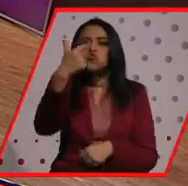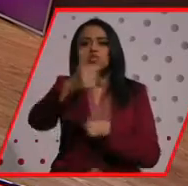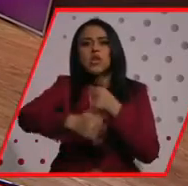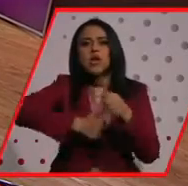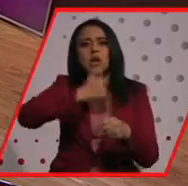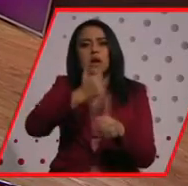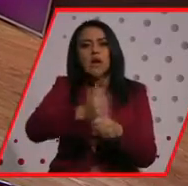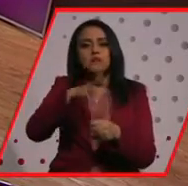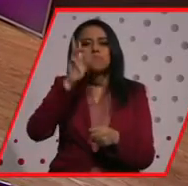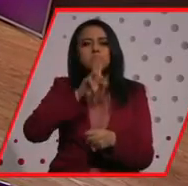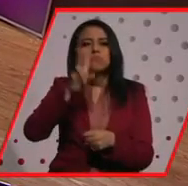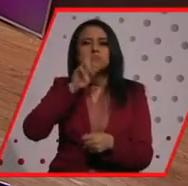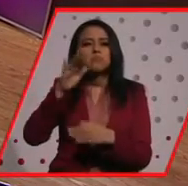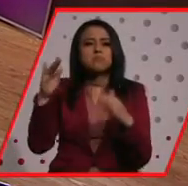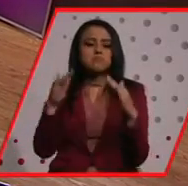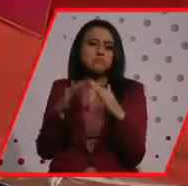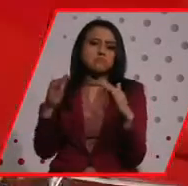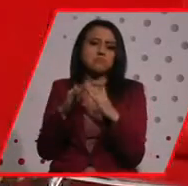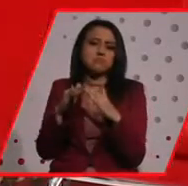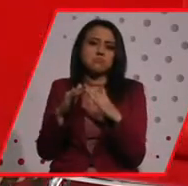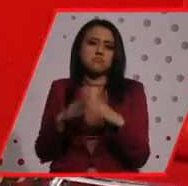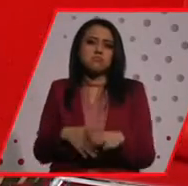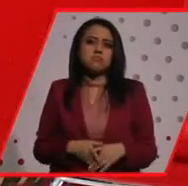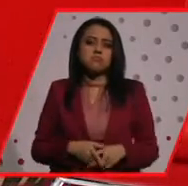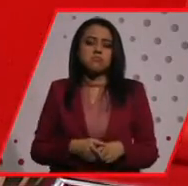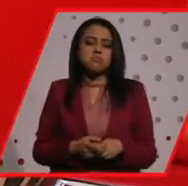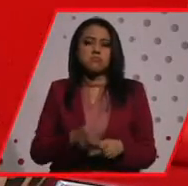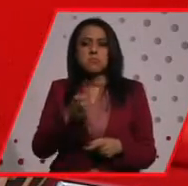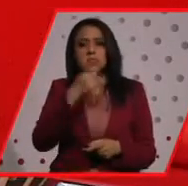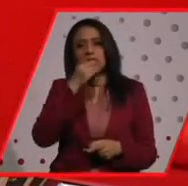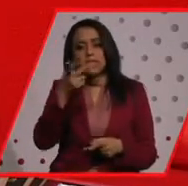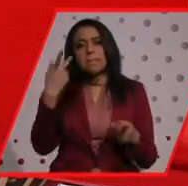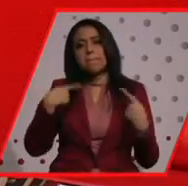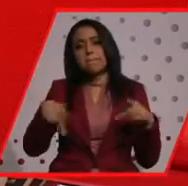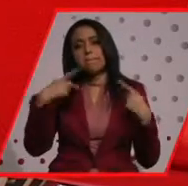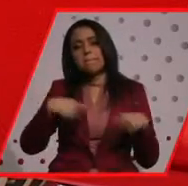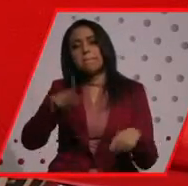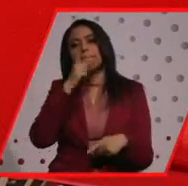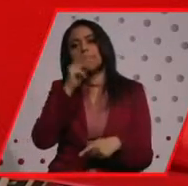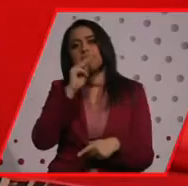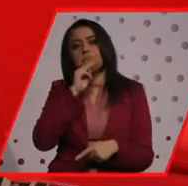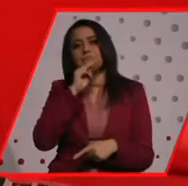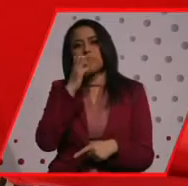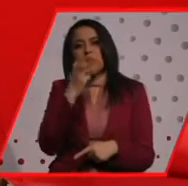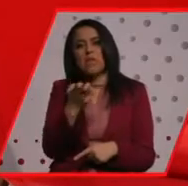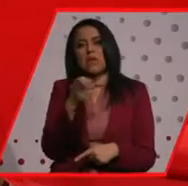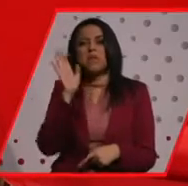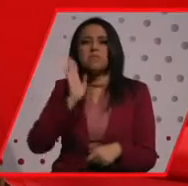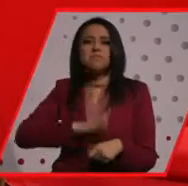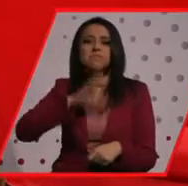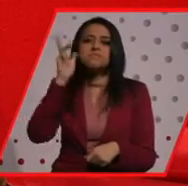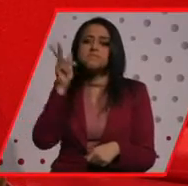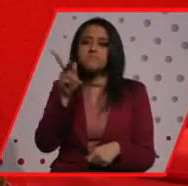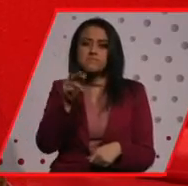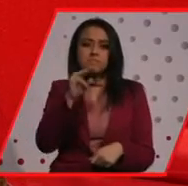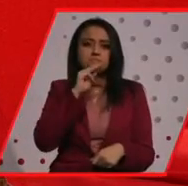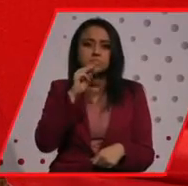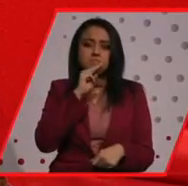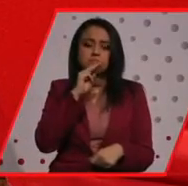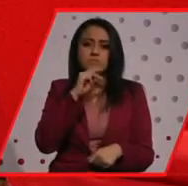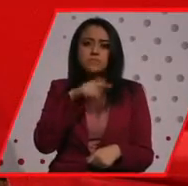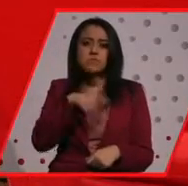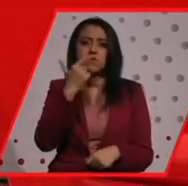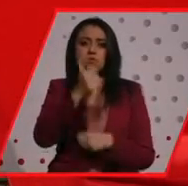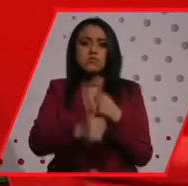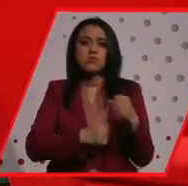de horas invertidas en casa, y esto por las mismas órdenes de padres de familia, en general, lamentablemente por las madres de familia, en un niño de